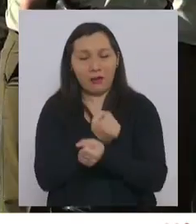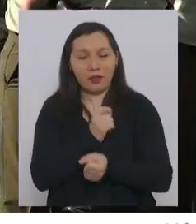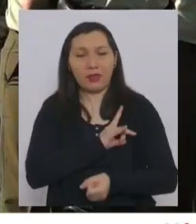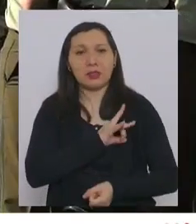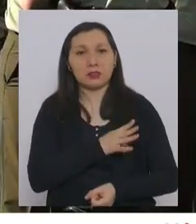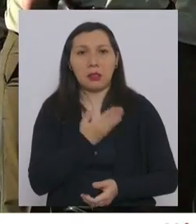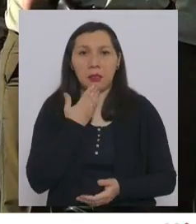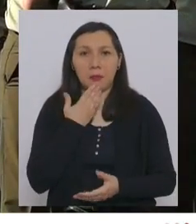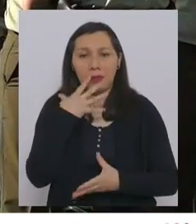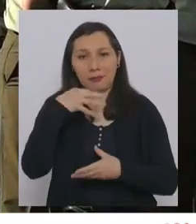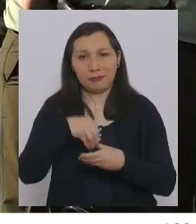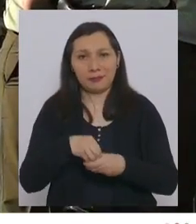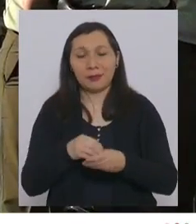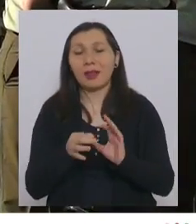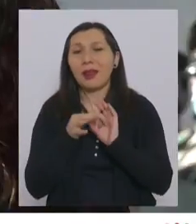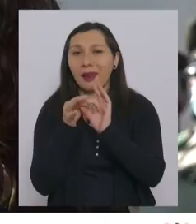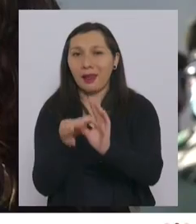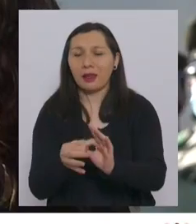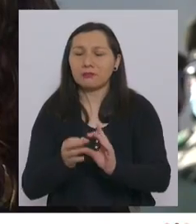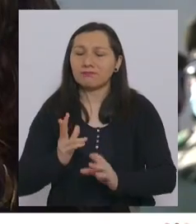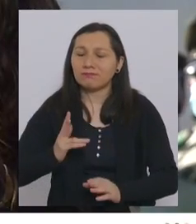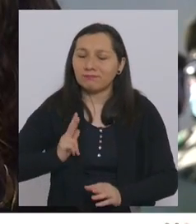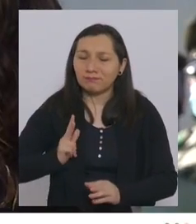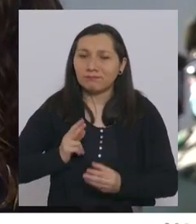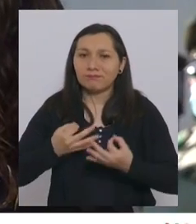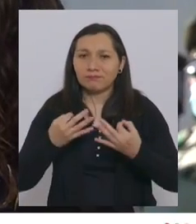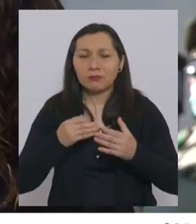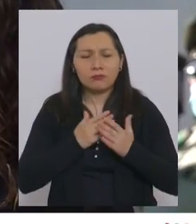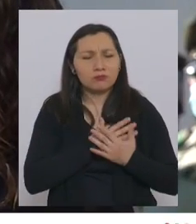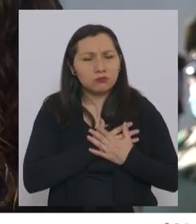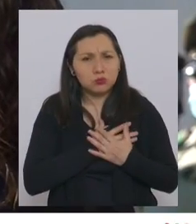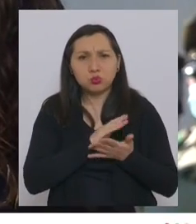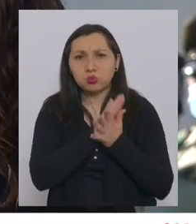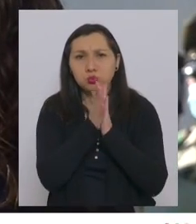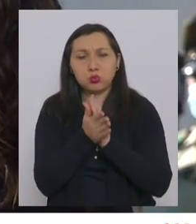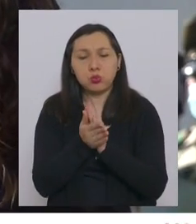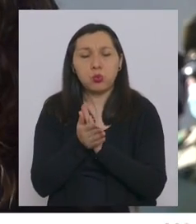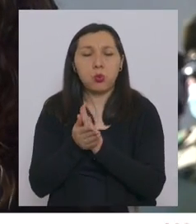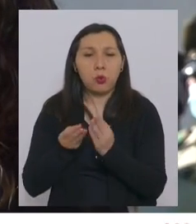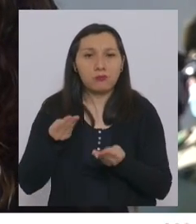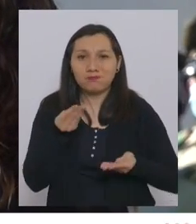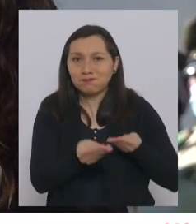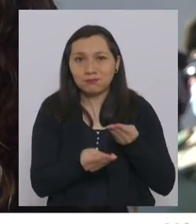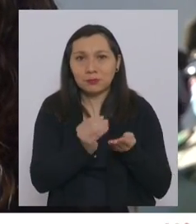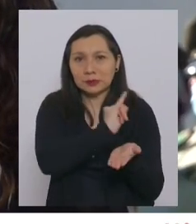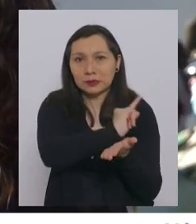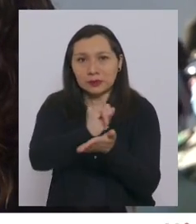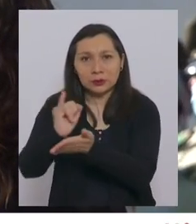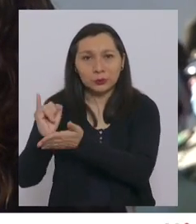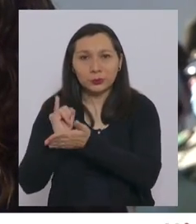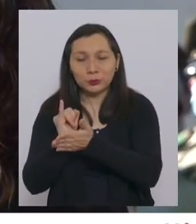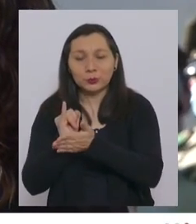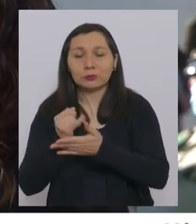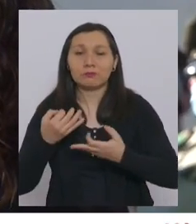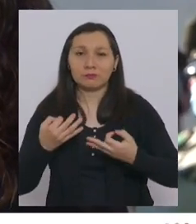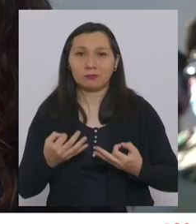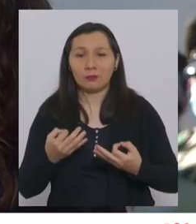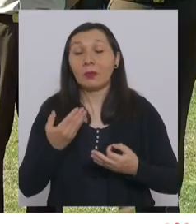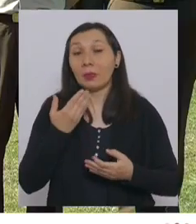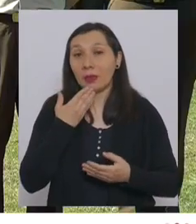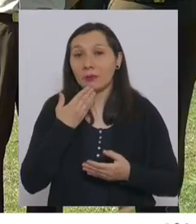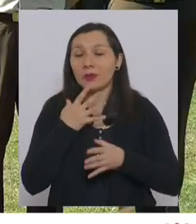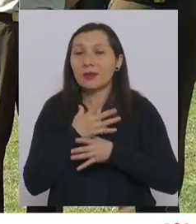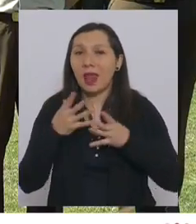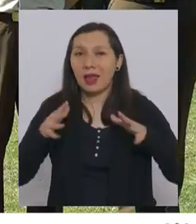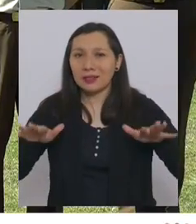Chile. Agradezco sincera y profundamente todo el aporte que han hecho estas instituciones y, por supuesto, el